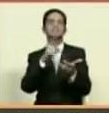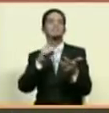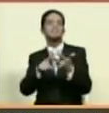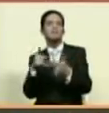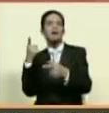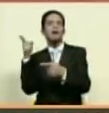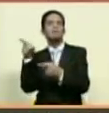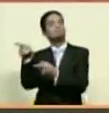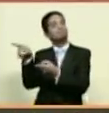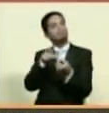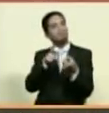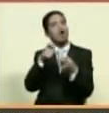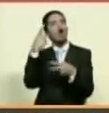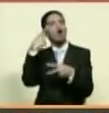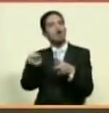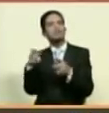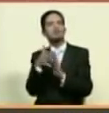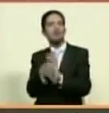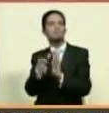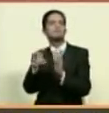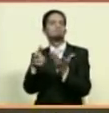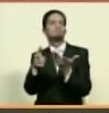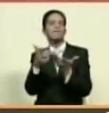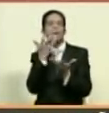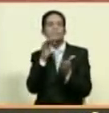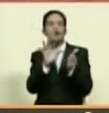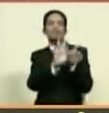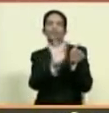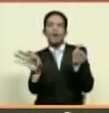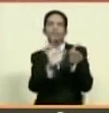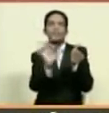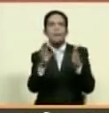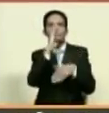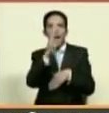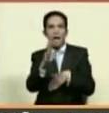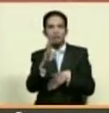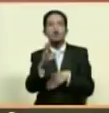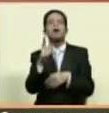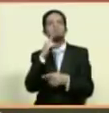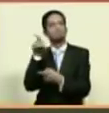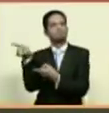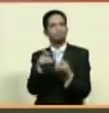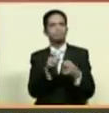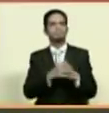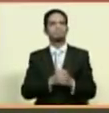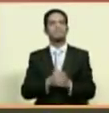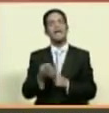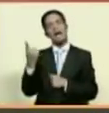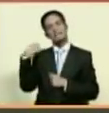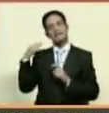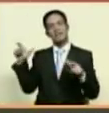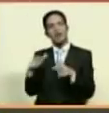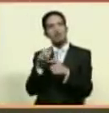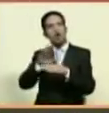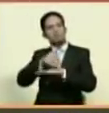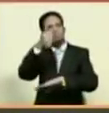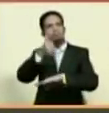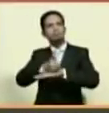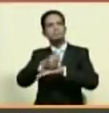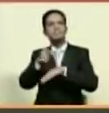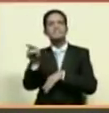transferencias bancarias. Puedo informar, decir que el día de ayer estuvimos junto con el superintendente del SENIAT